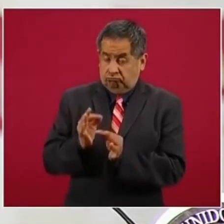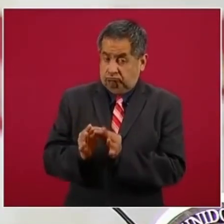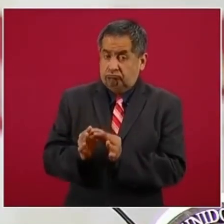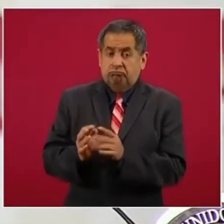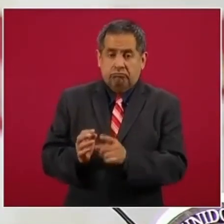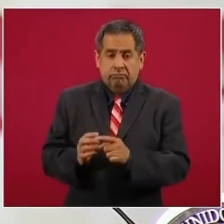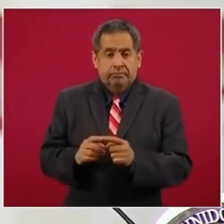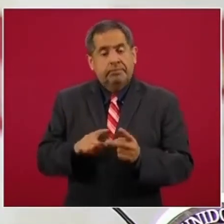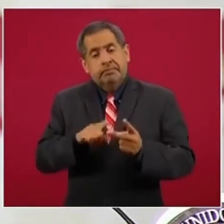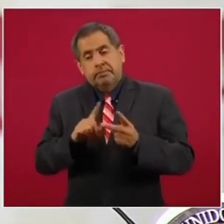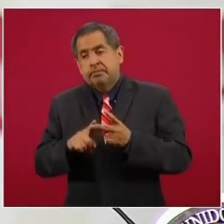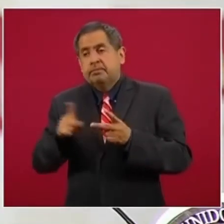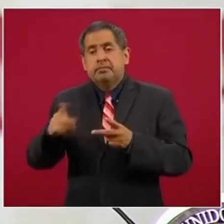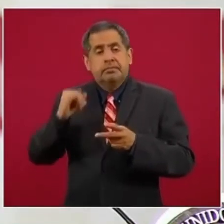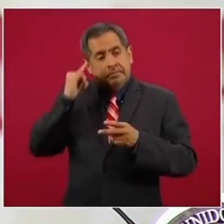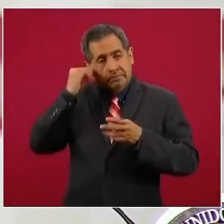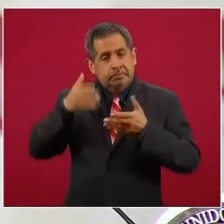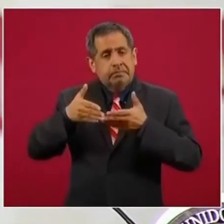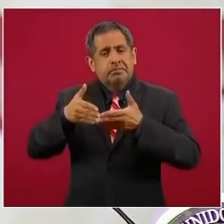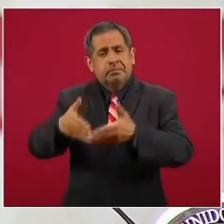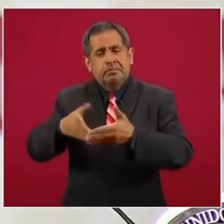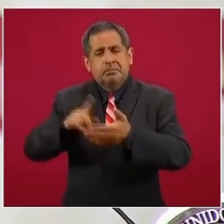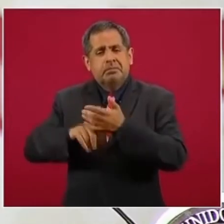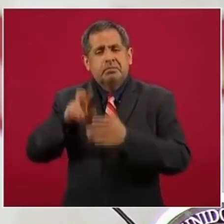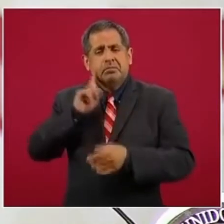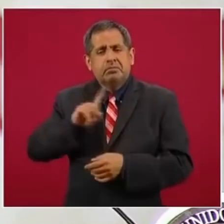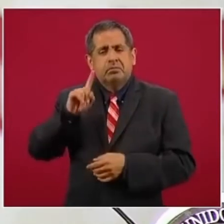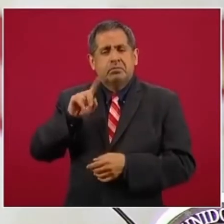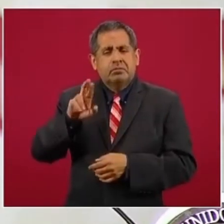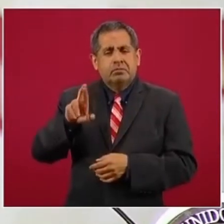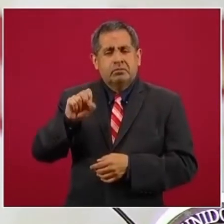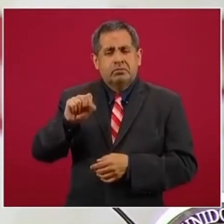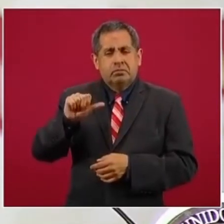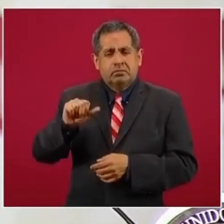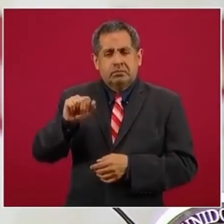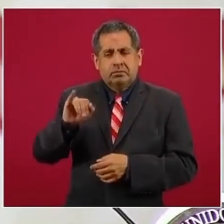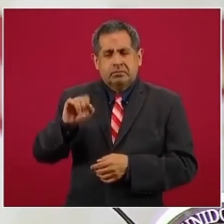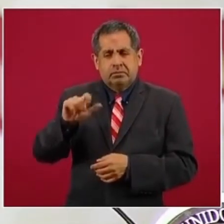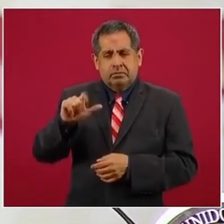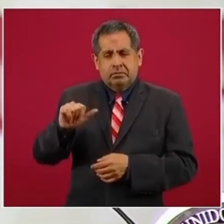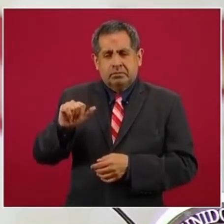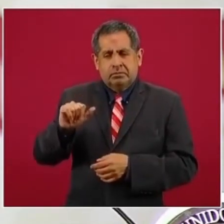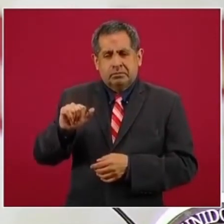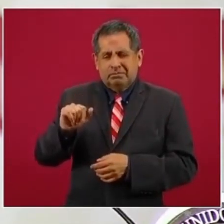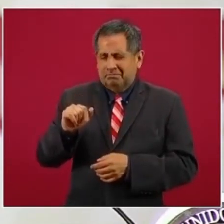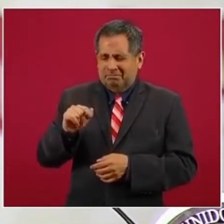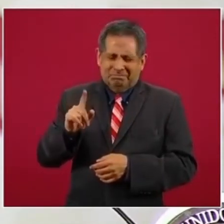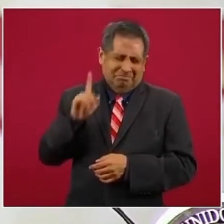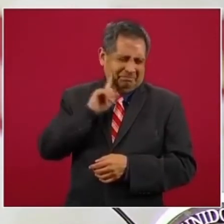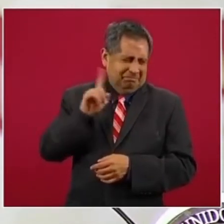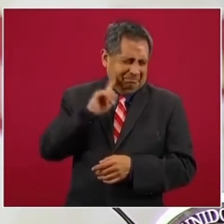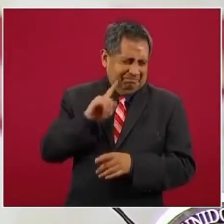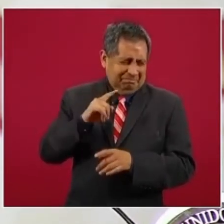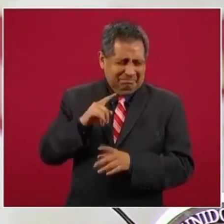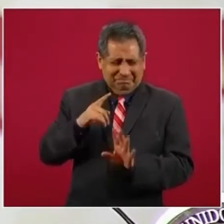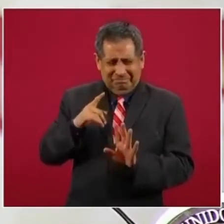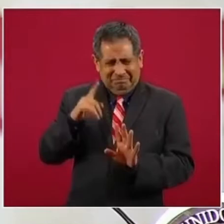y la que está en Puerto, Rosa Isela Rodríguez, de primera.